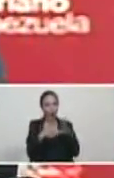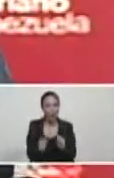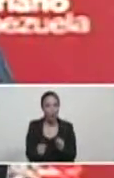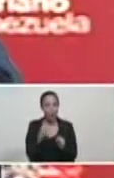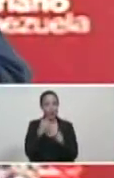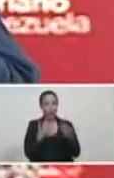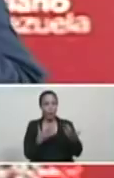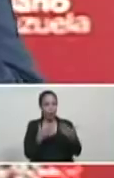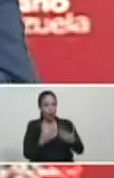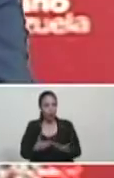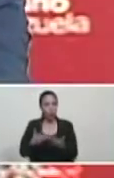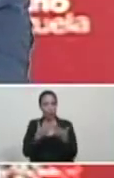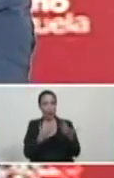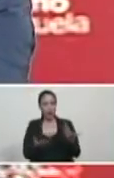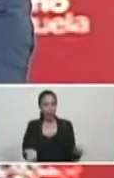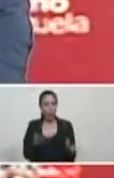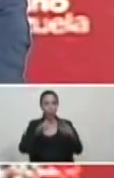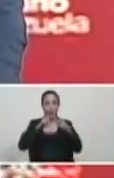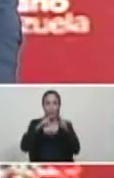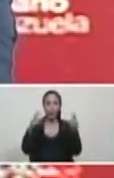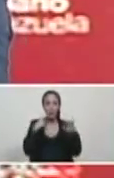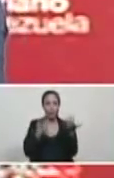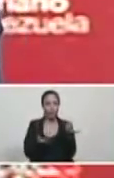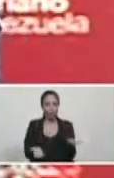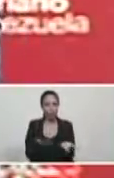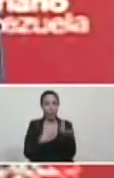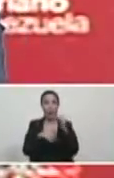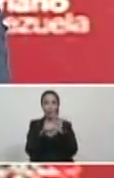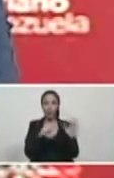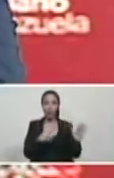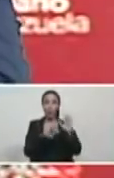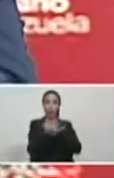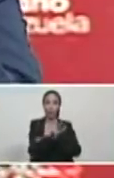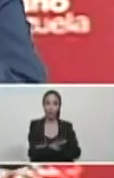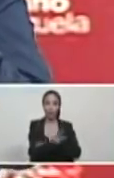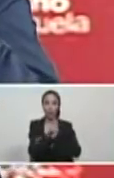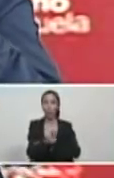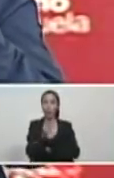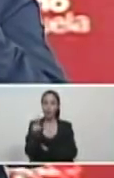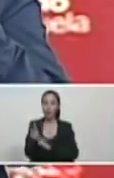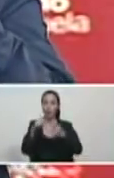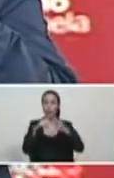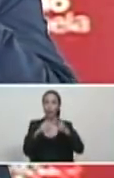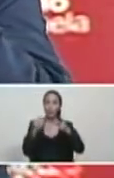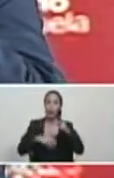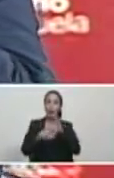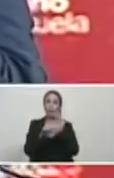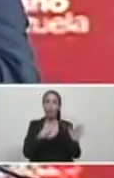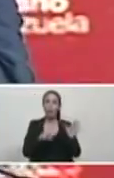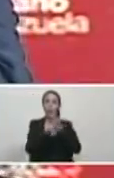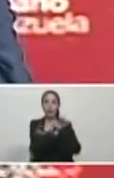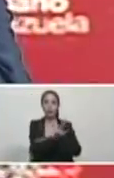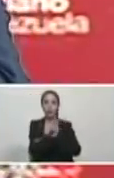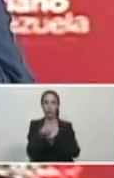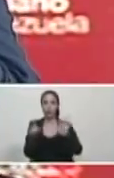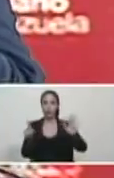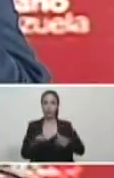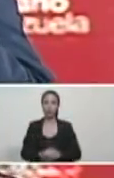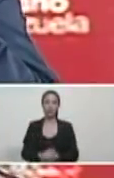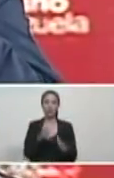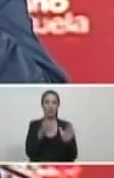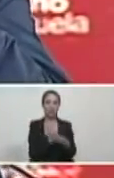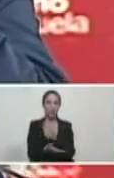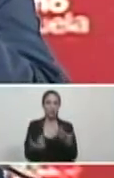defenderla. Y también está establecido en los artículos 322 y 326 en lo que refiere a